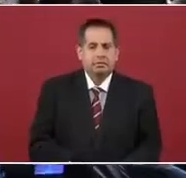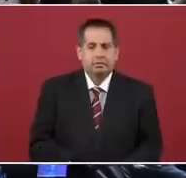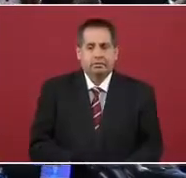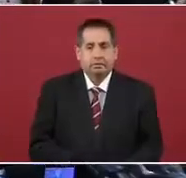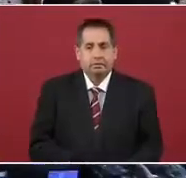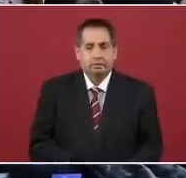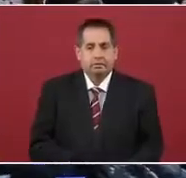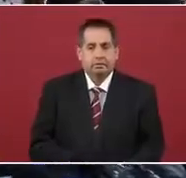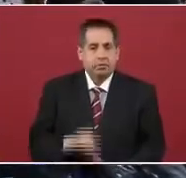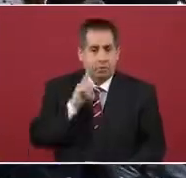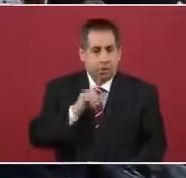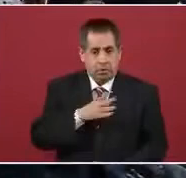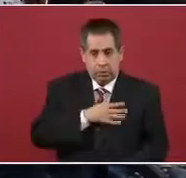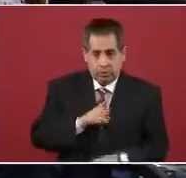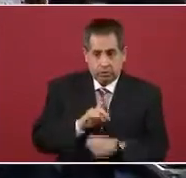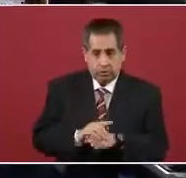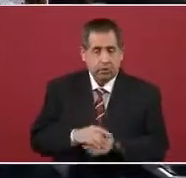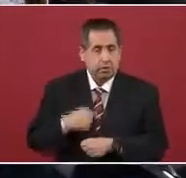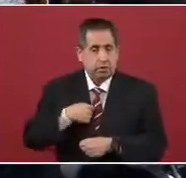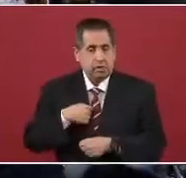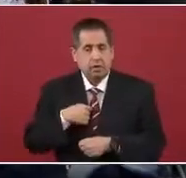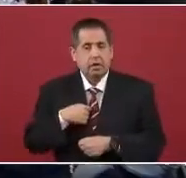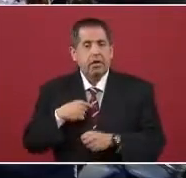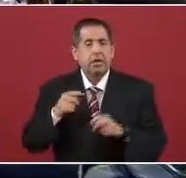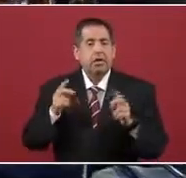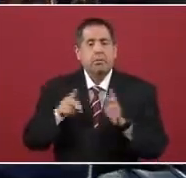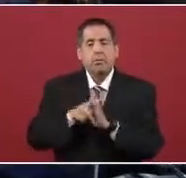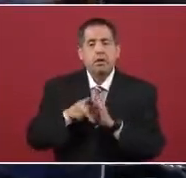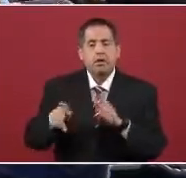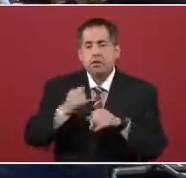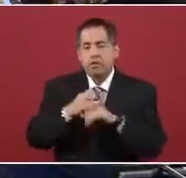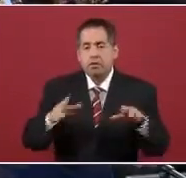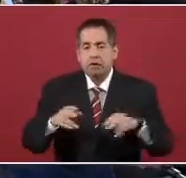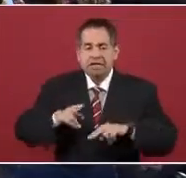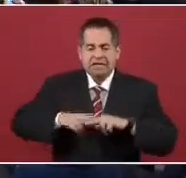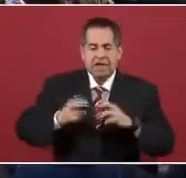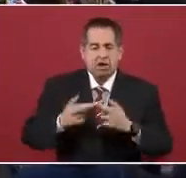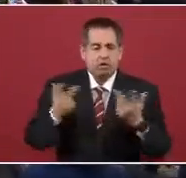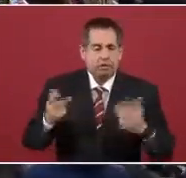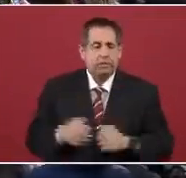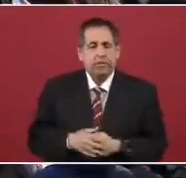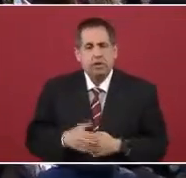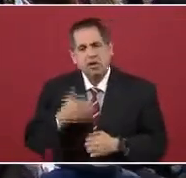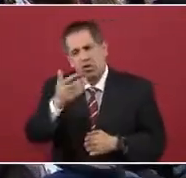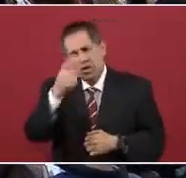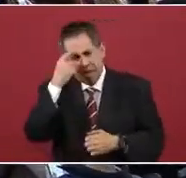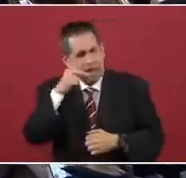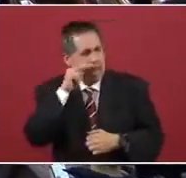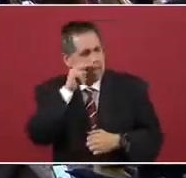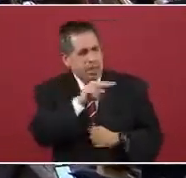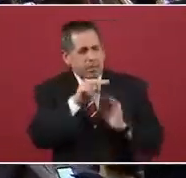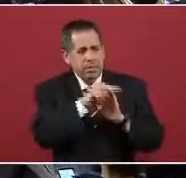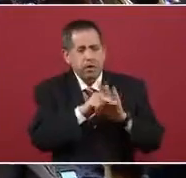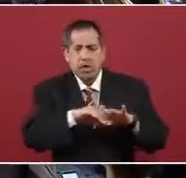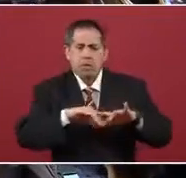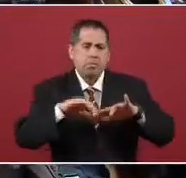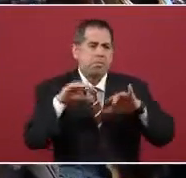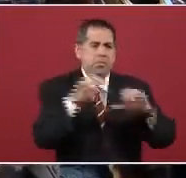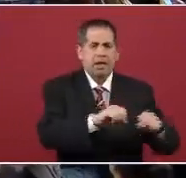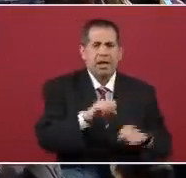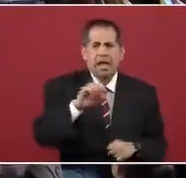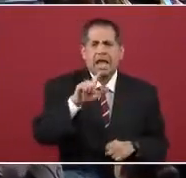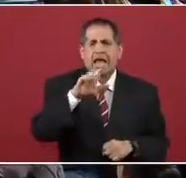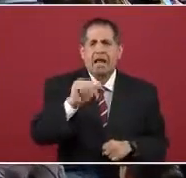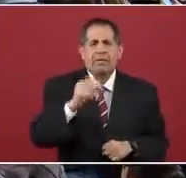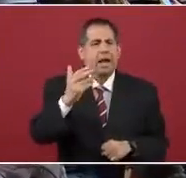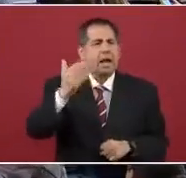Buenos días, presidente, de aquí de La Silla Rota. Me gustaría su opinión sobre el video de la detención del Bester Gordillo a 6 años